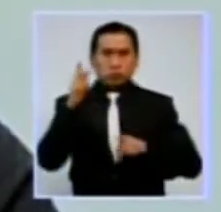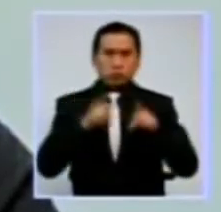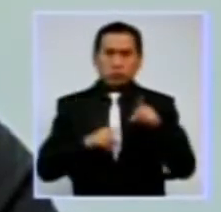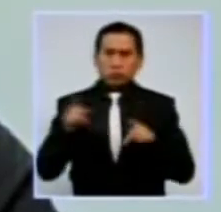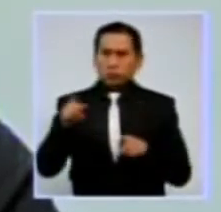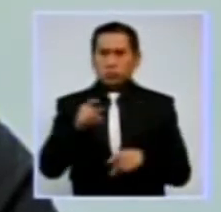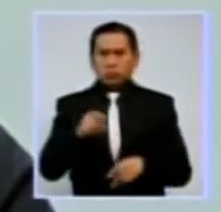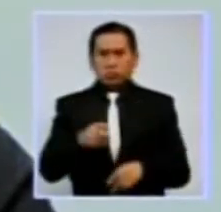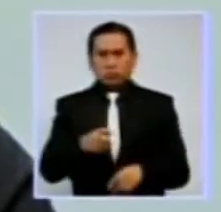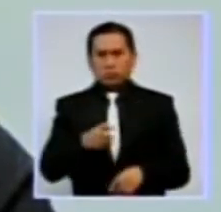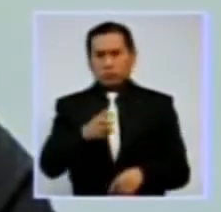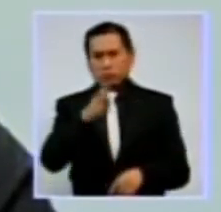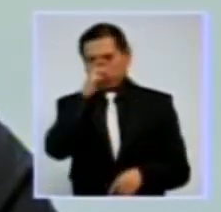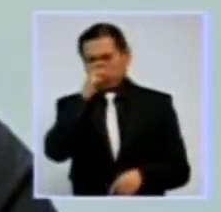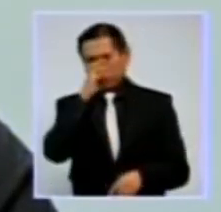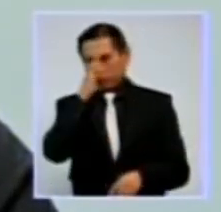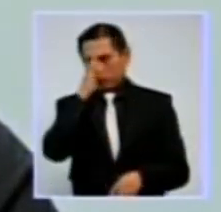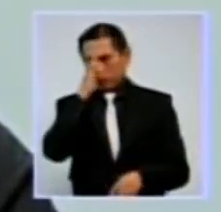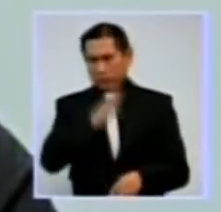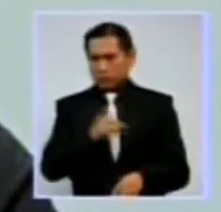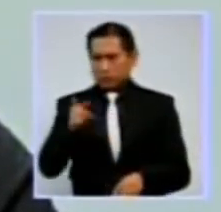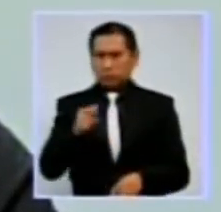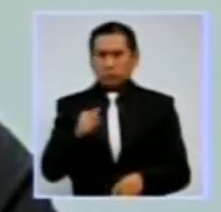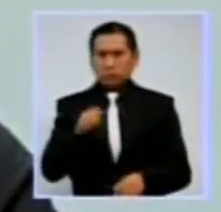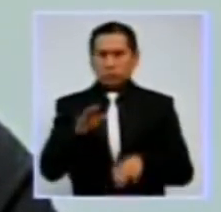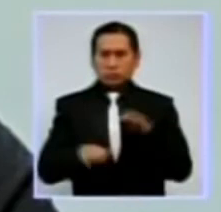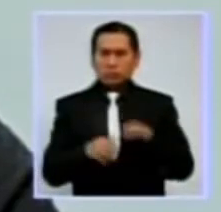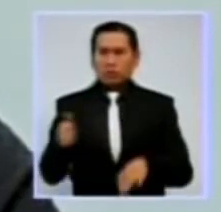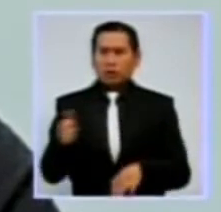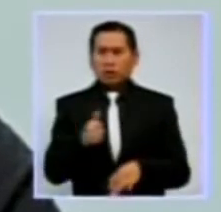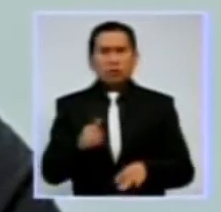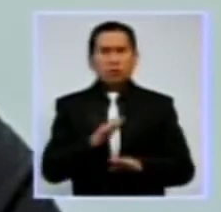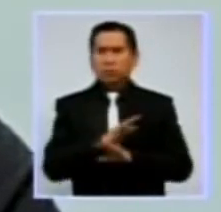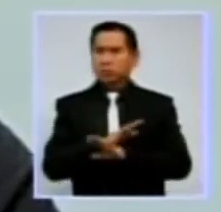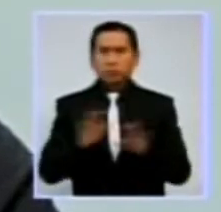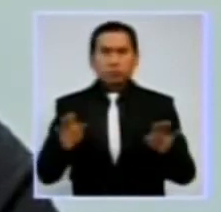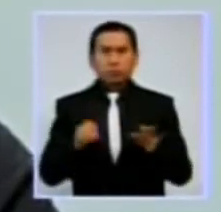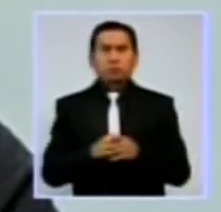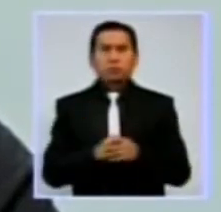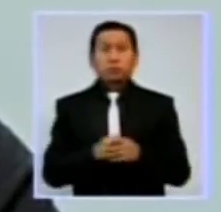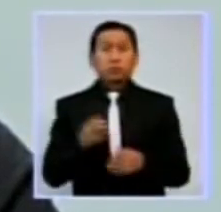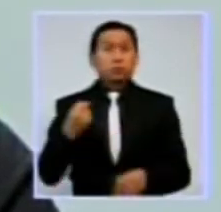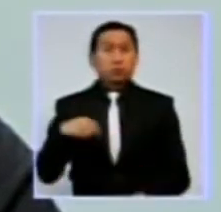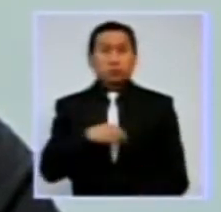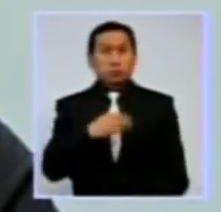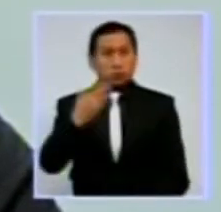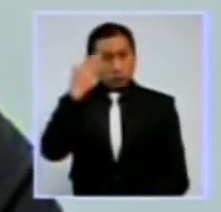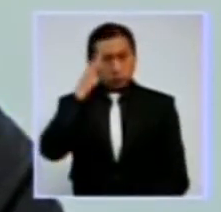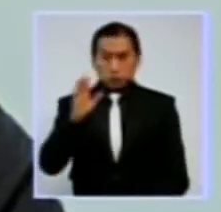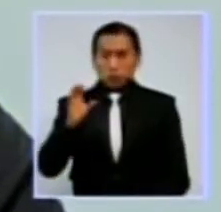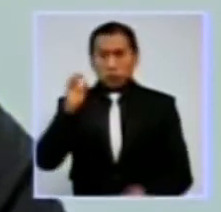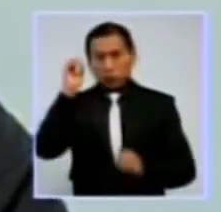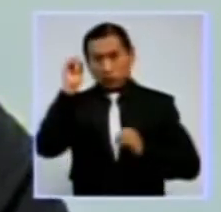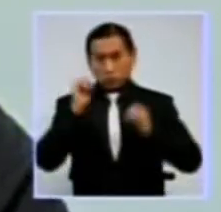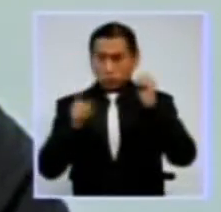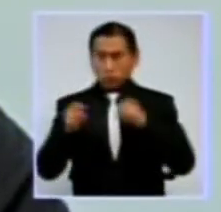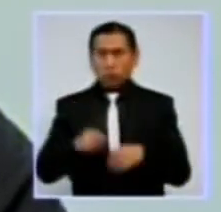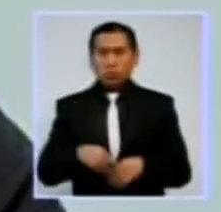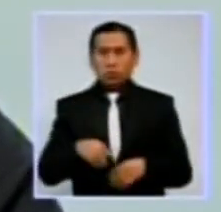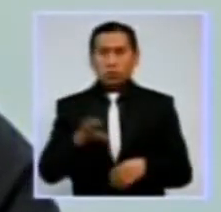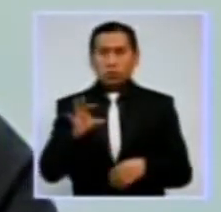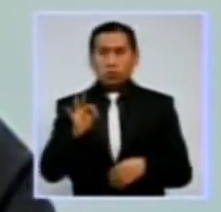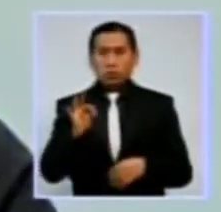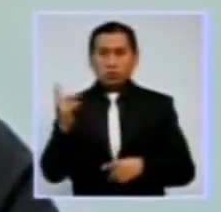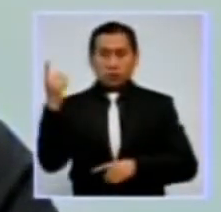tomado medidas drásticas de no circulación sabemos que oruro ya está en su noveno día